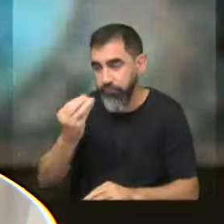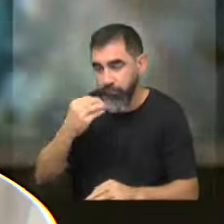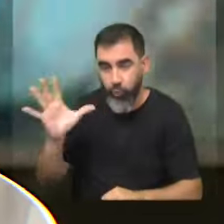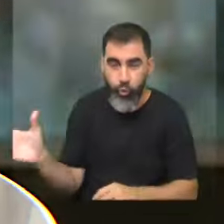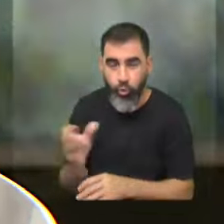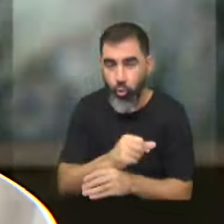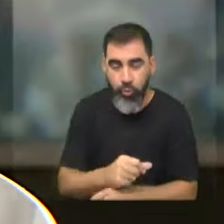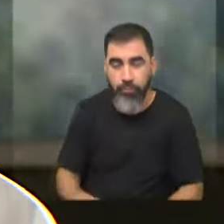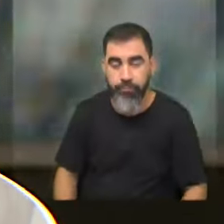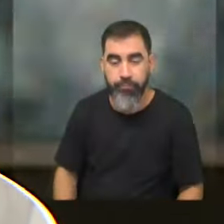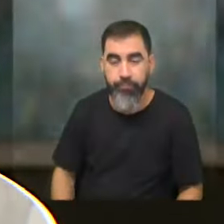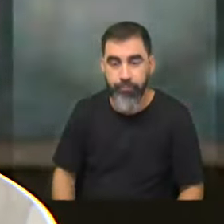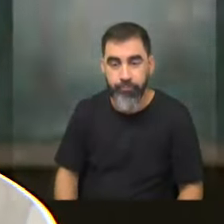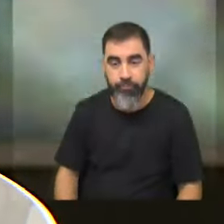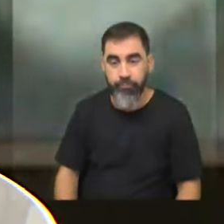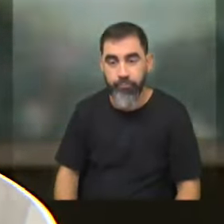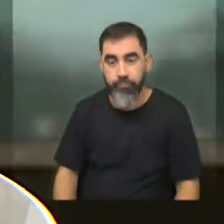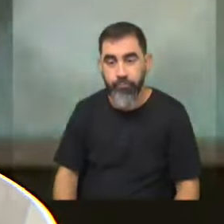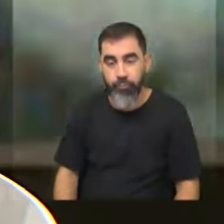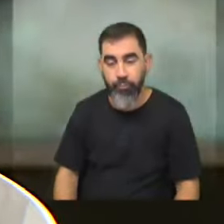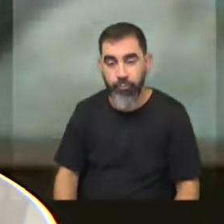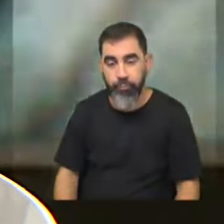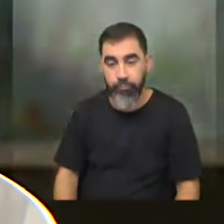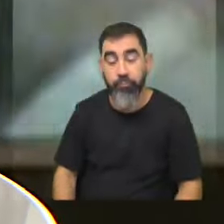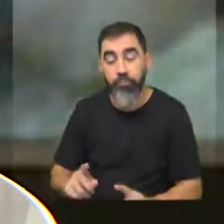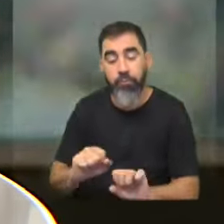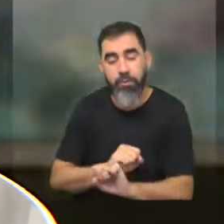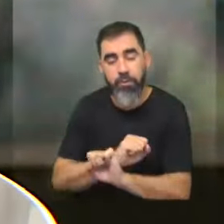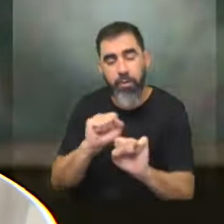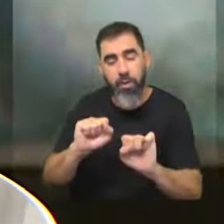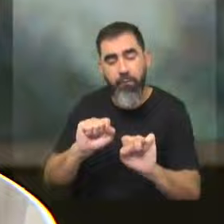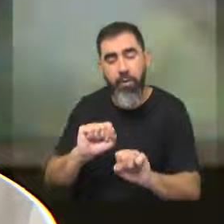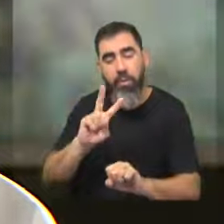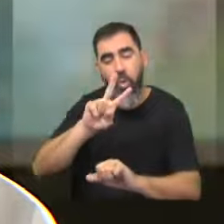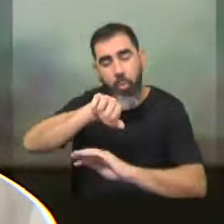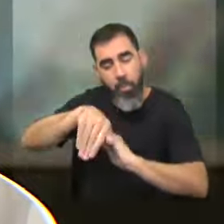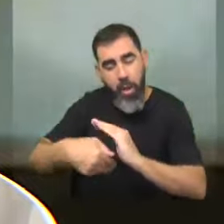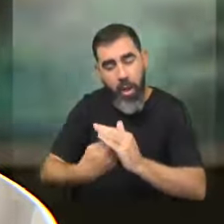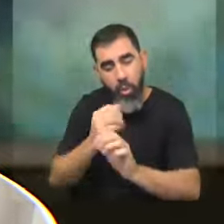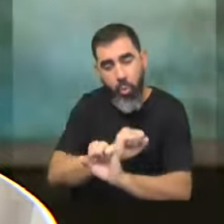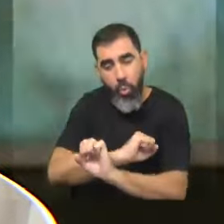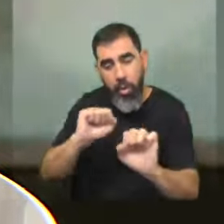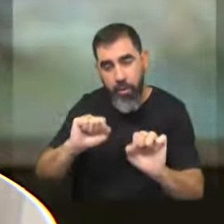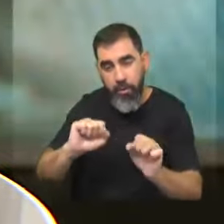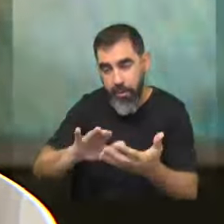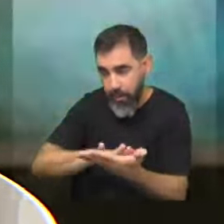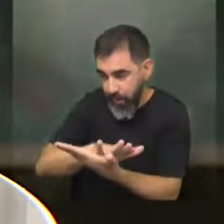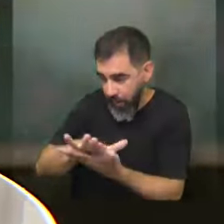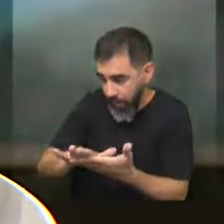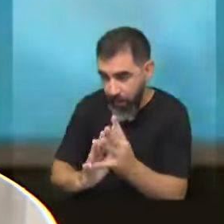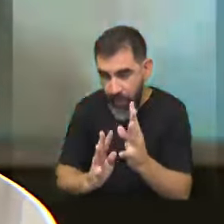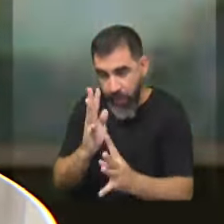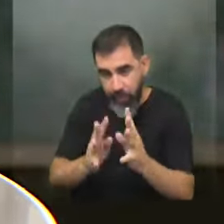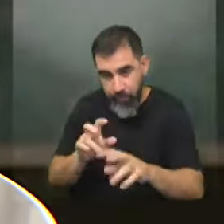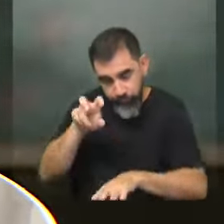todo. Incluso uno de ellos me comentaba que se levantó a las 2 de la mañana. Cuando vio que no tenía ninguna planta, empezó